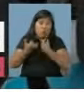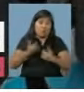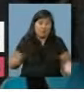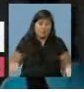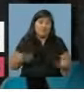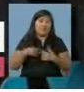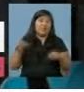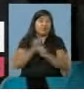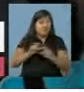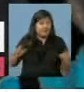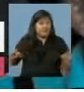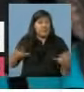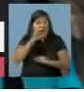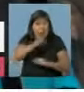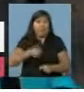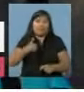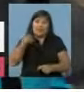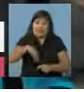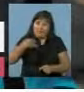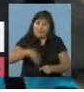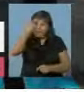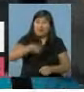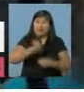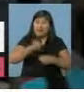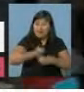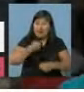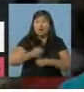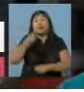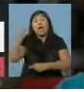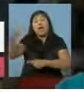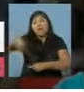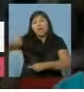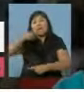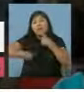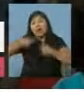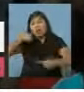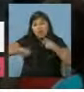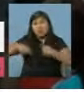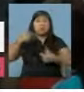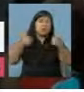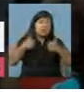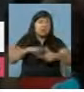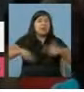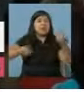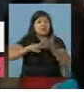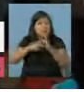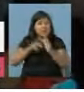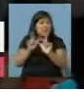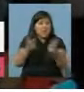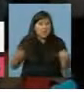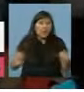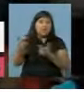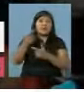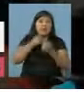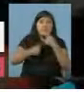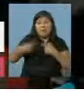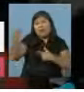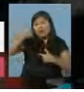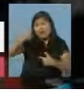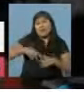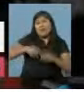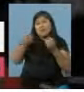que ya no somos políticos. Me gusta que me pregunten, que me digan, si me tienen que retar, que me reten. Pero es la forma de hacer, porque si no uno